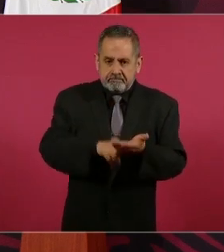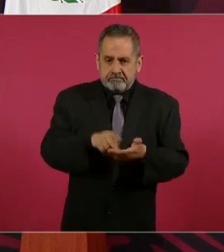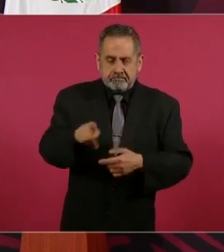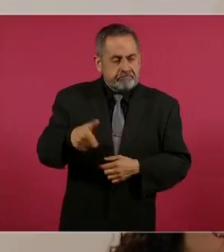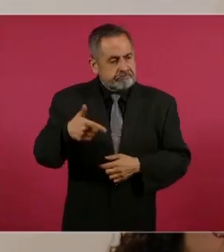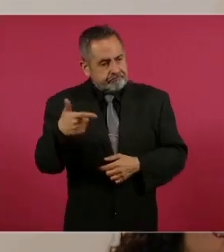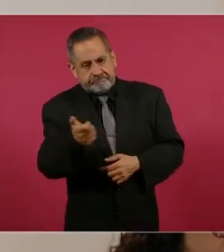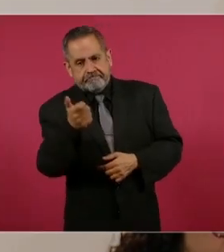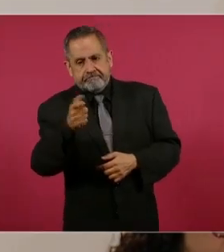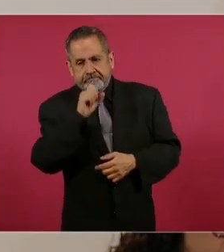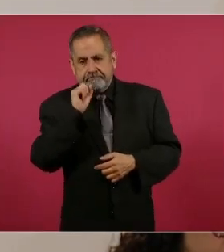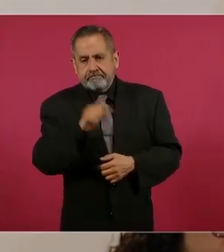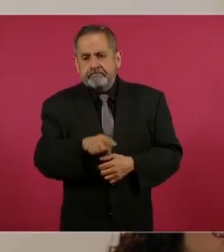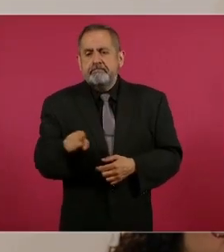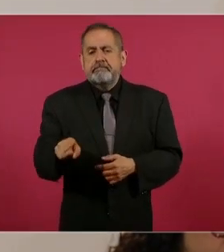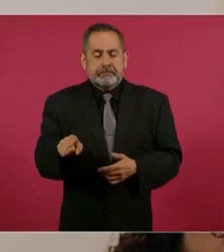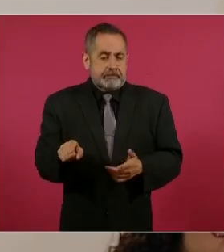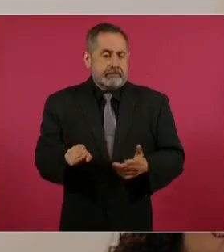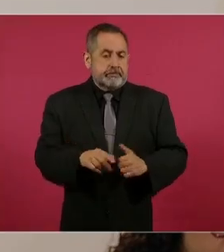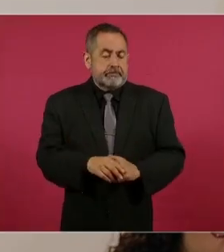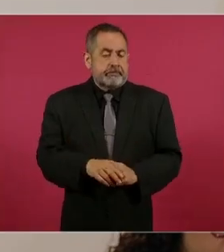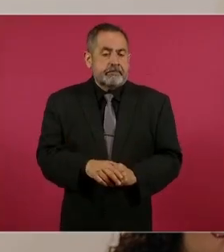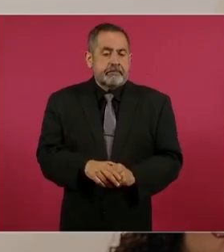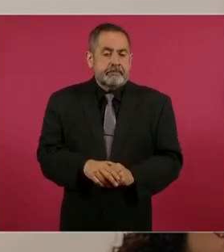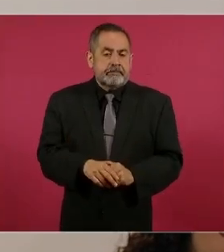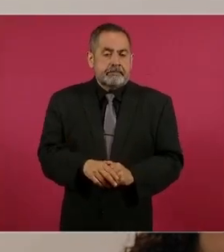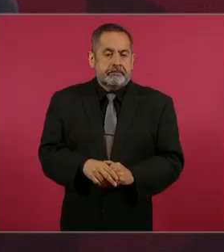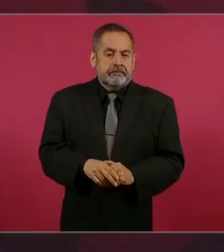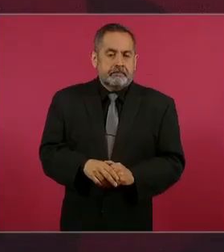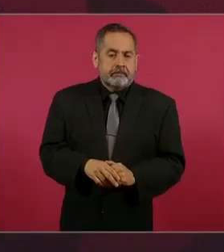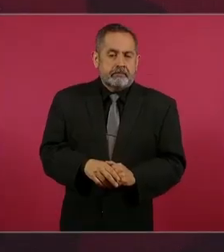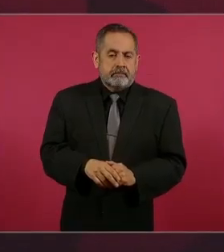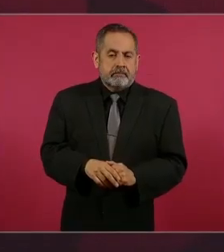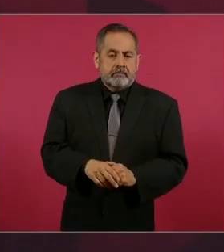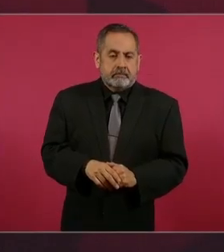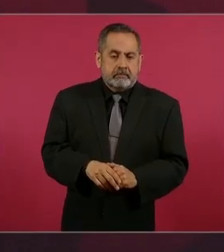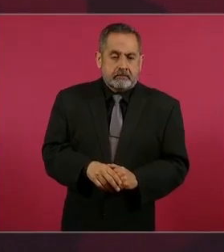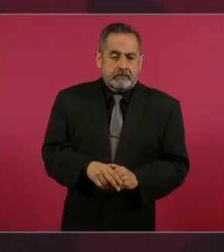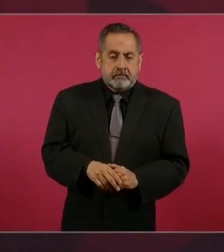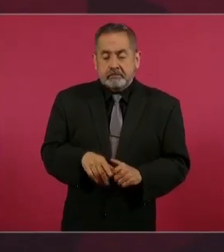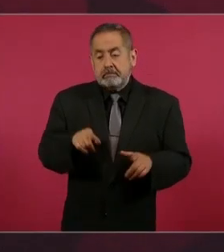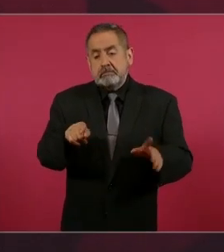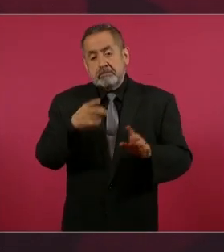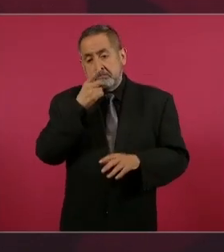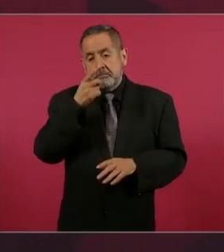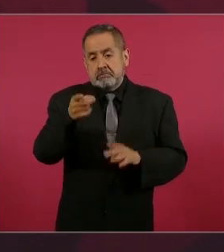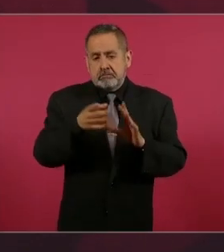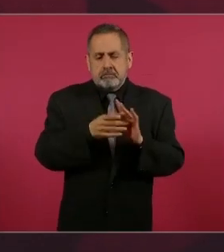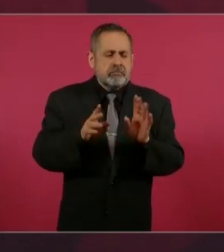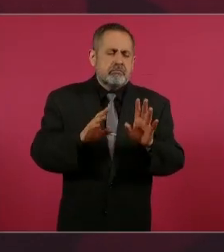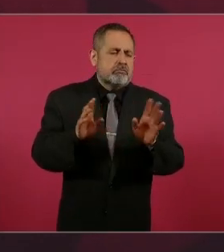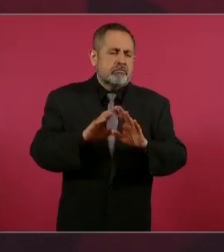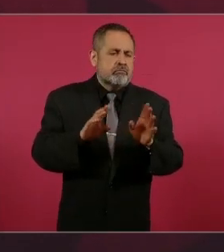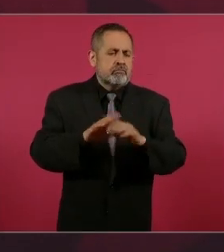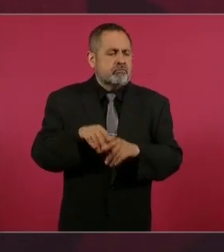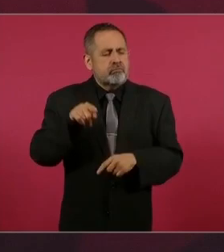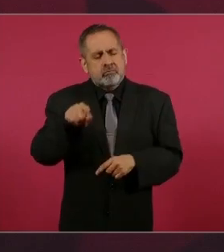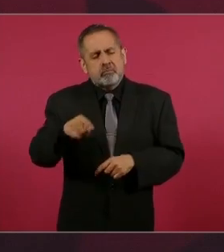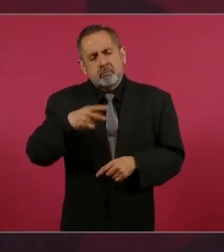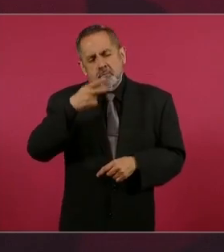Se argumenta de que era porque fumaba del